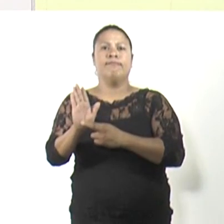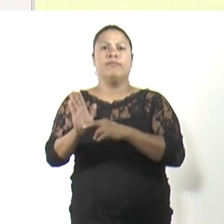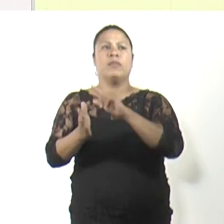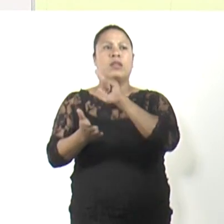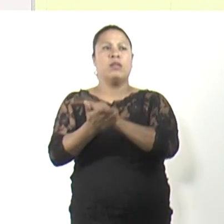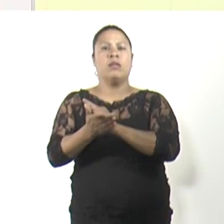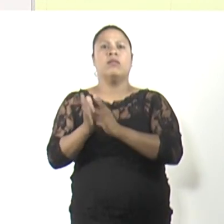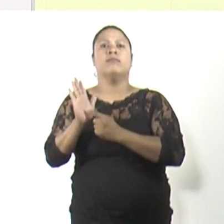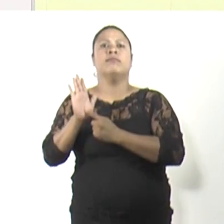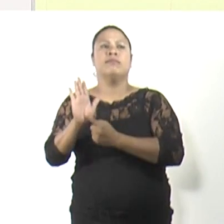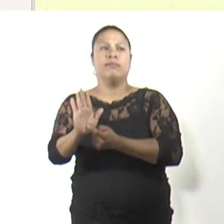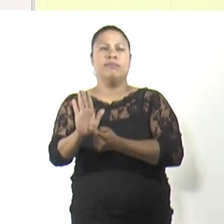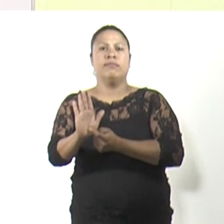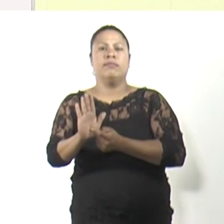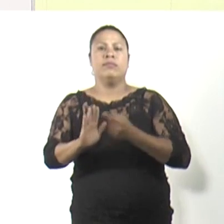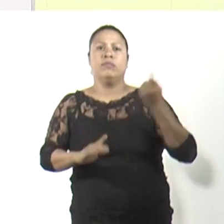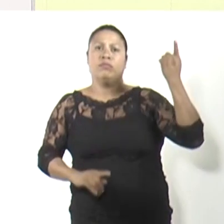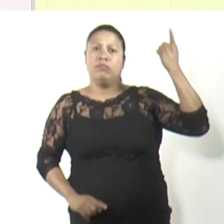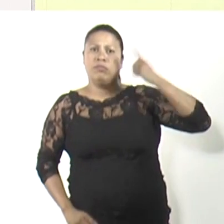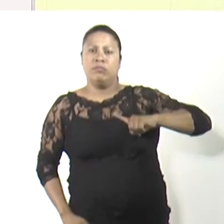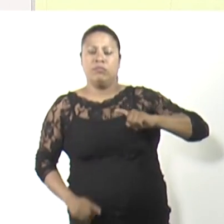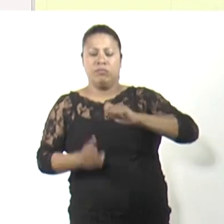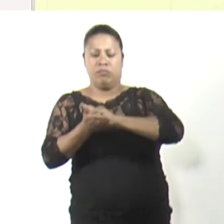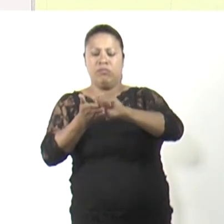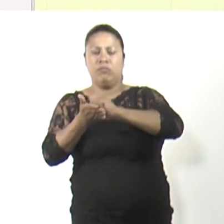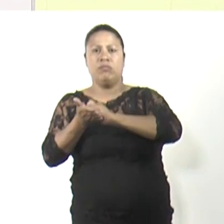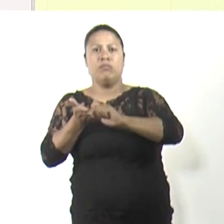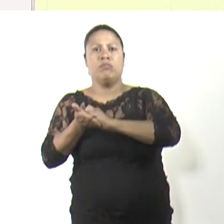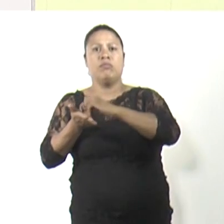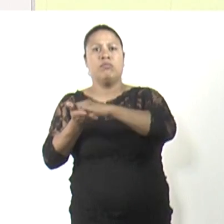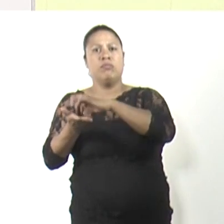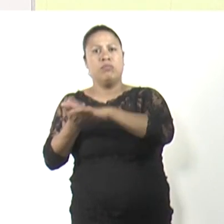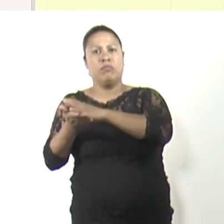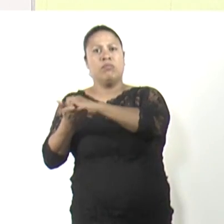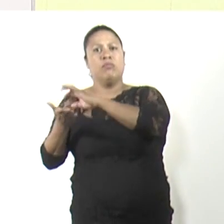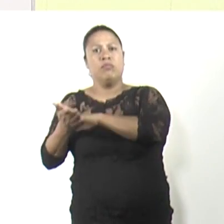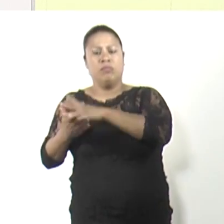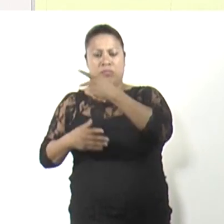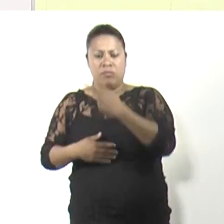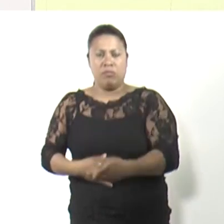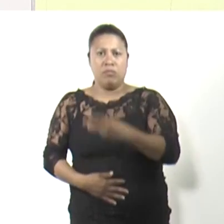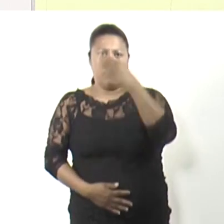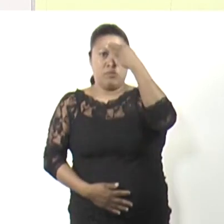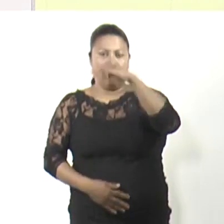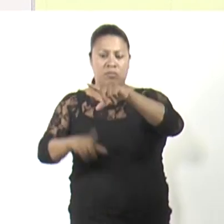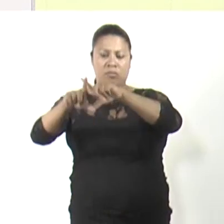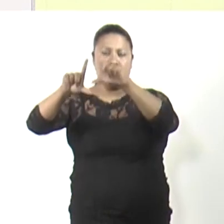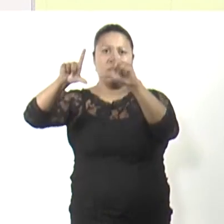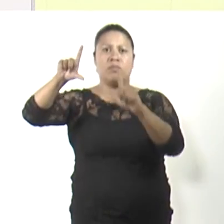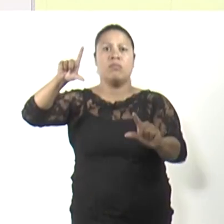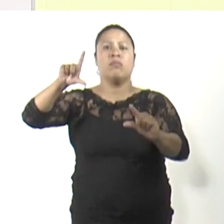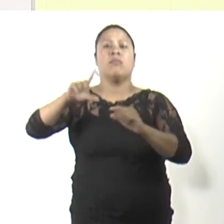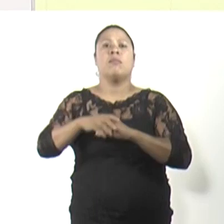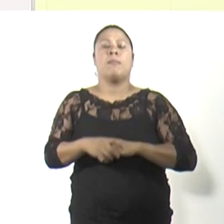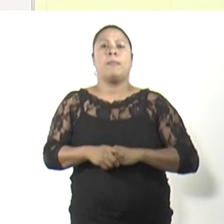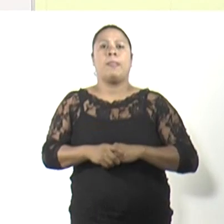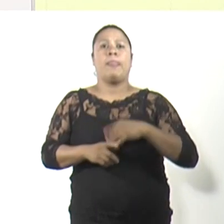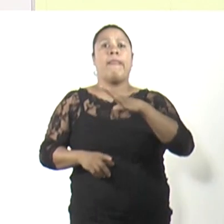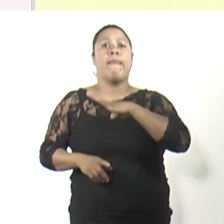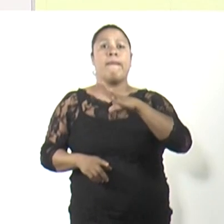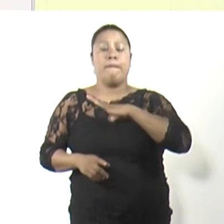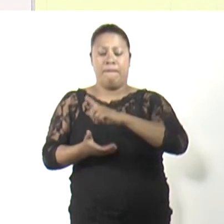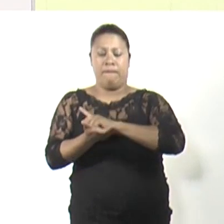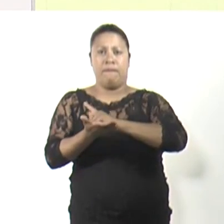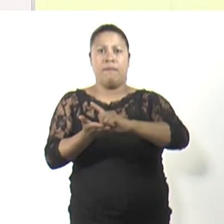leyes que están escritas y que están determinadas por el Estado mexicano, pero también hay un